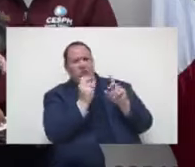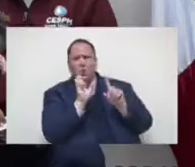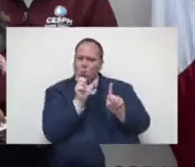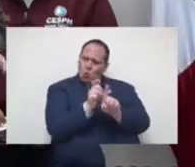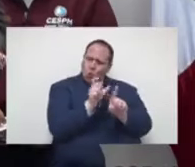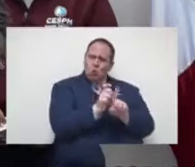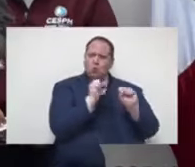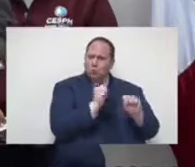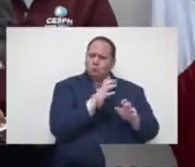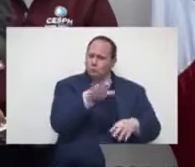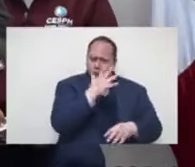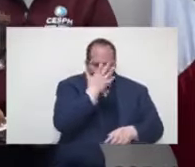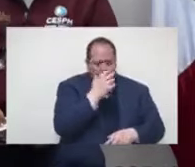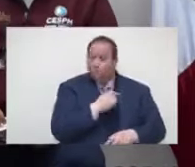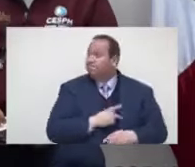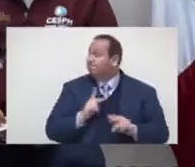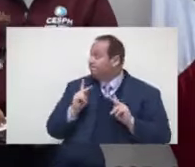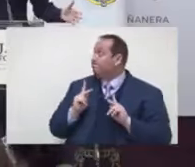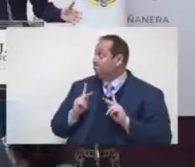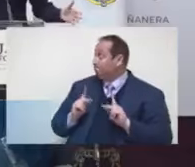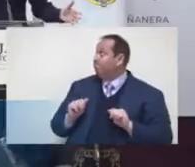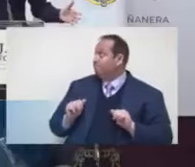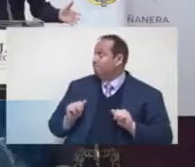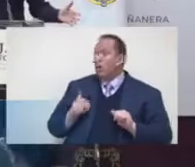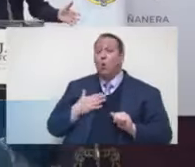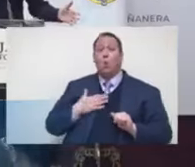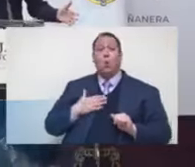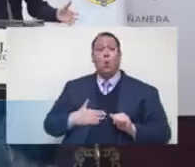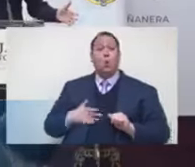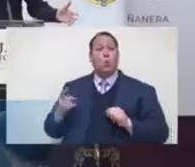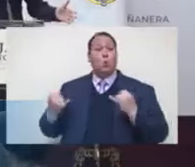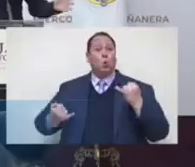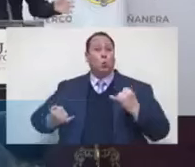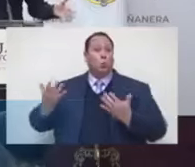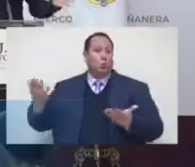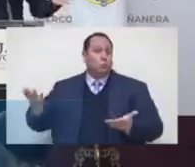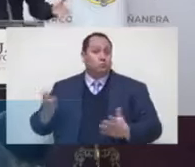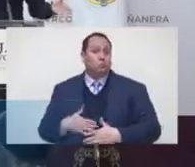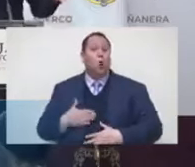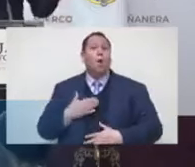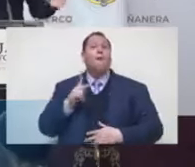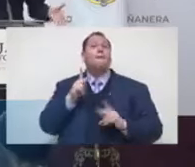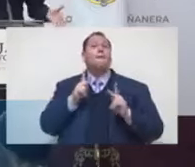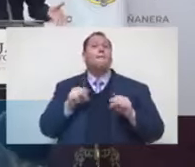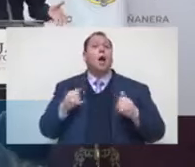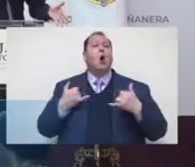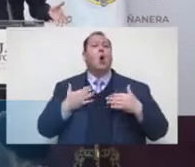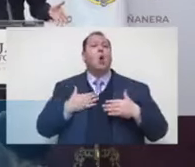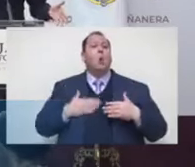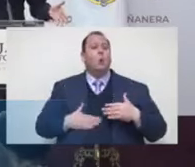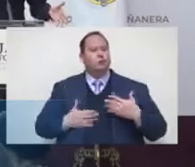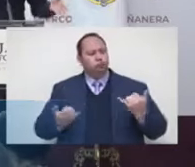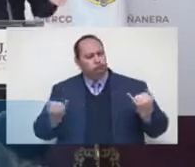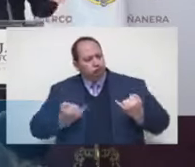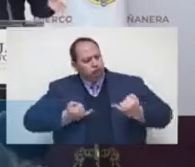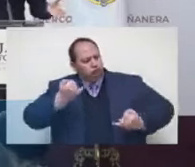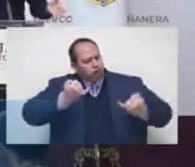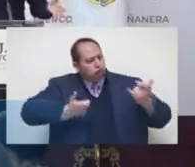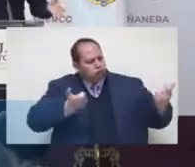seguridad pública. Así es, la paz es fruto de la justicia. La paz es fruto de la justicia. Y